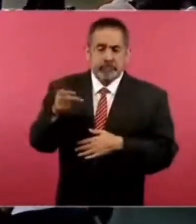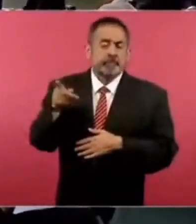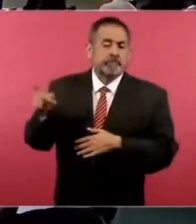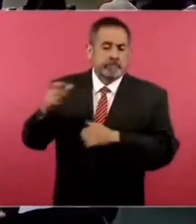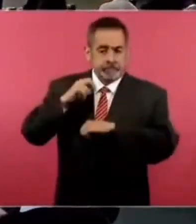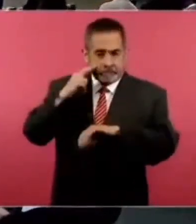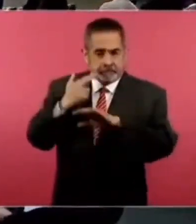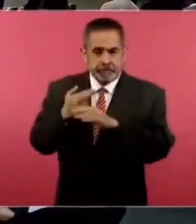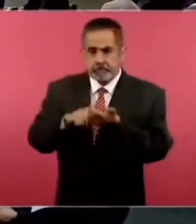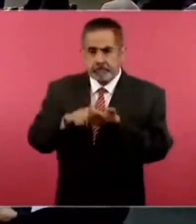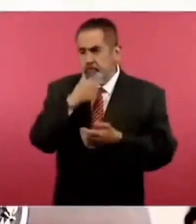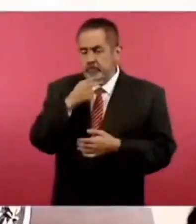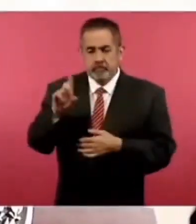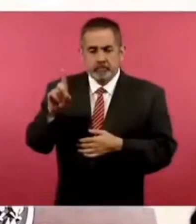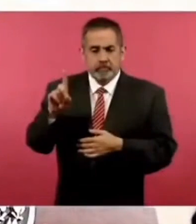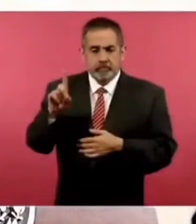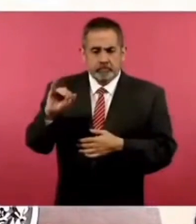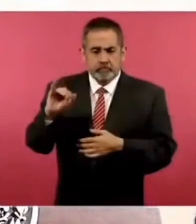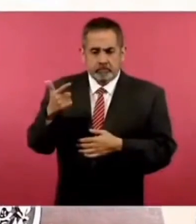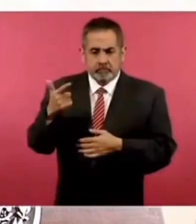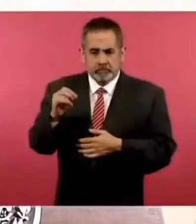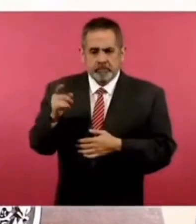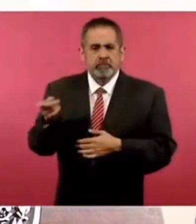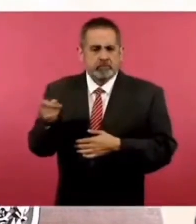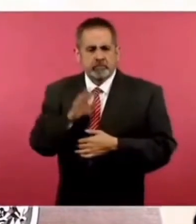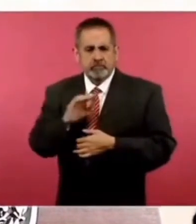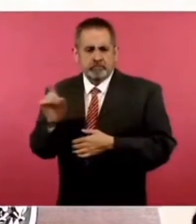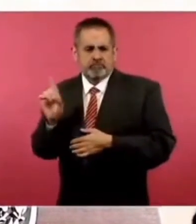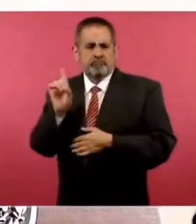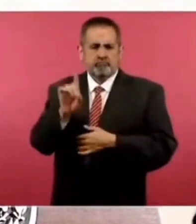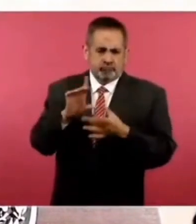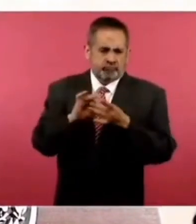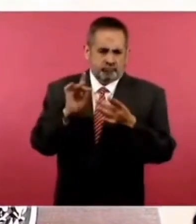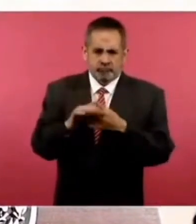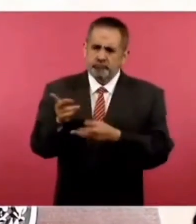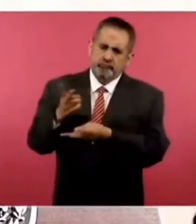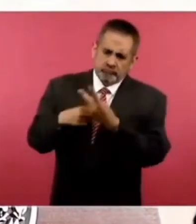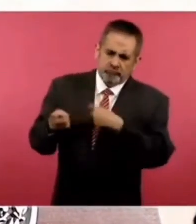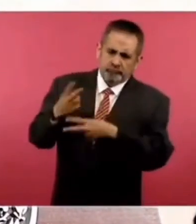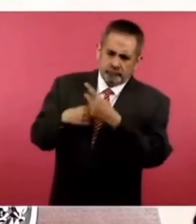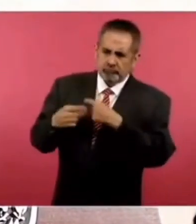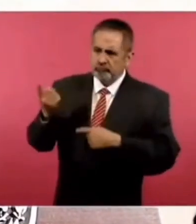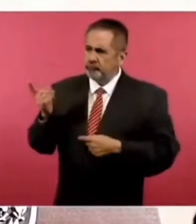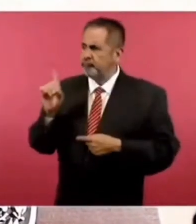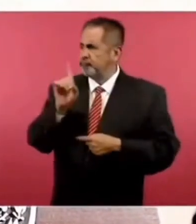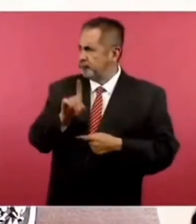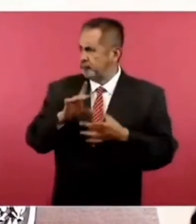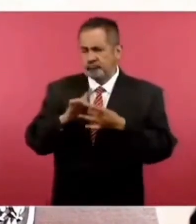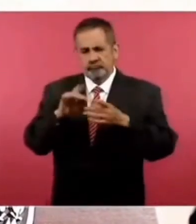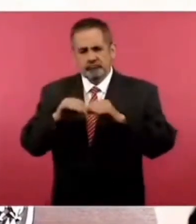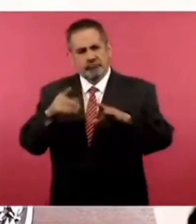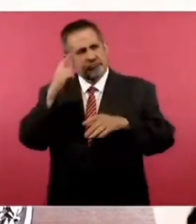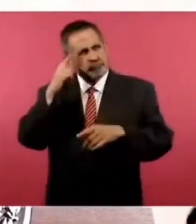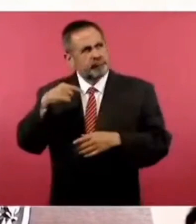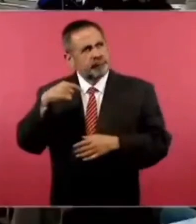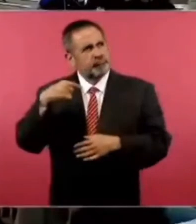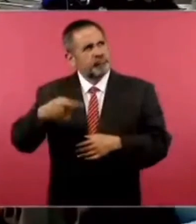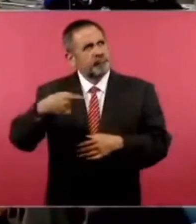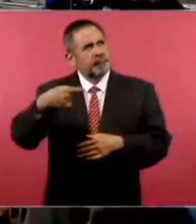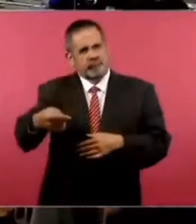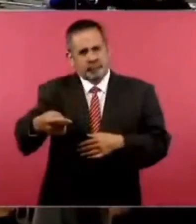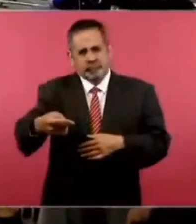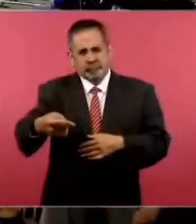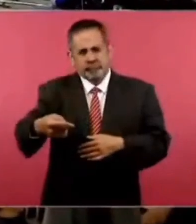manejando Diego Prieto. Él puede, como viene aquí, va a estar incluso pasado mañana,